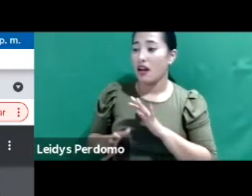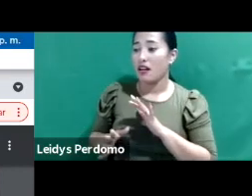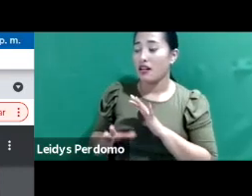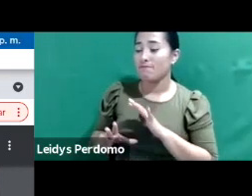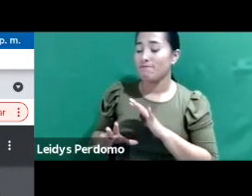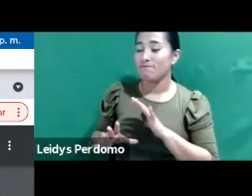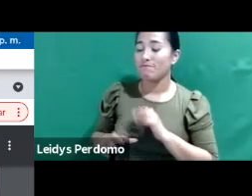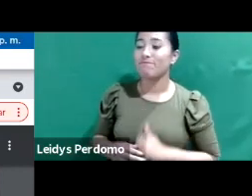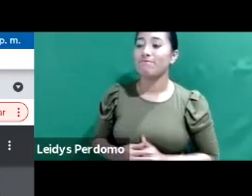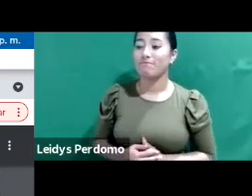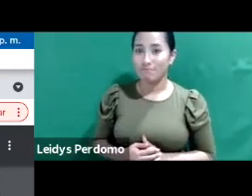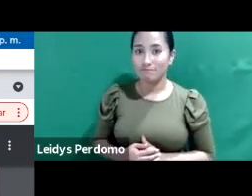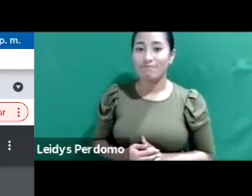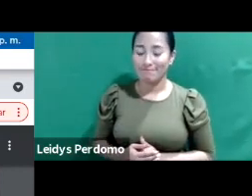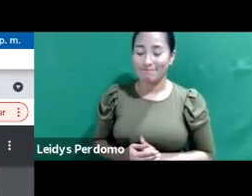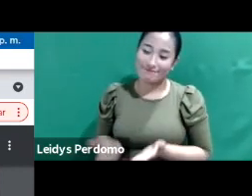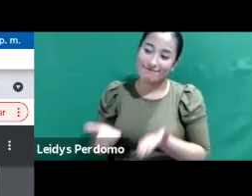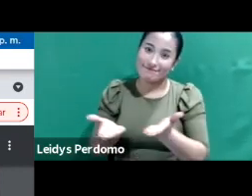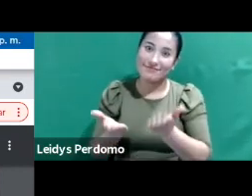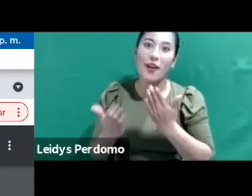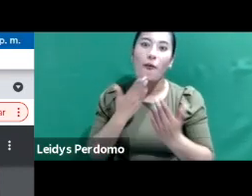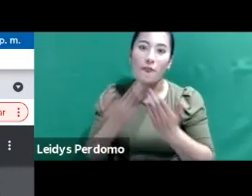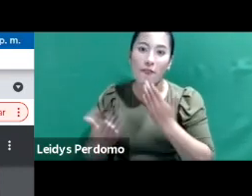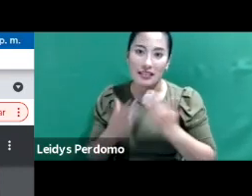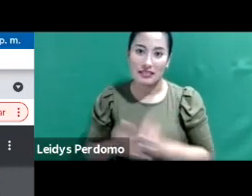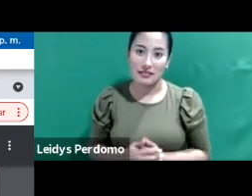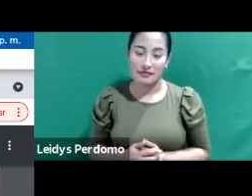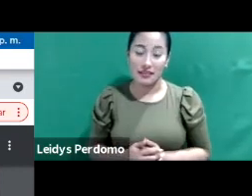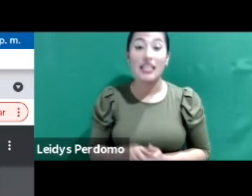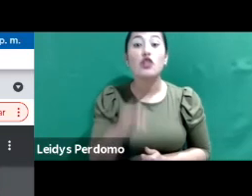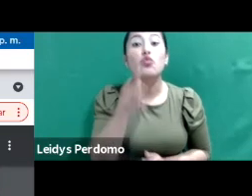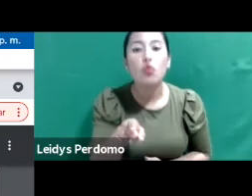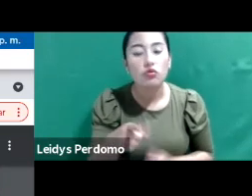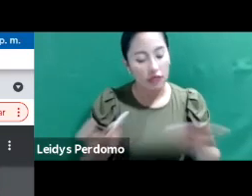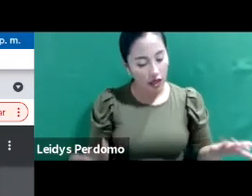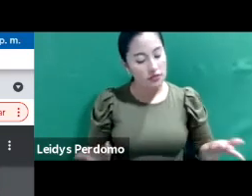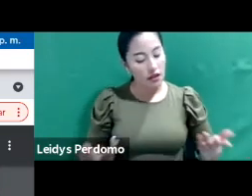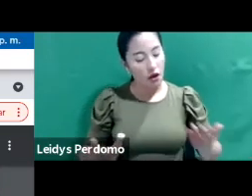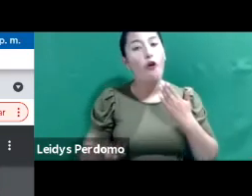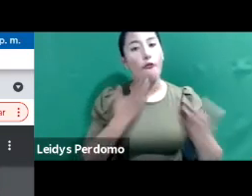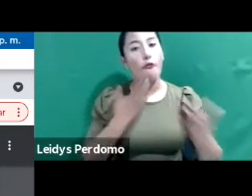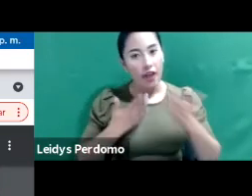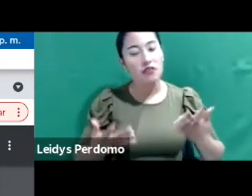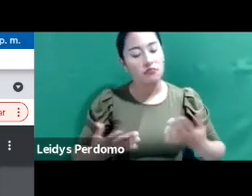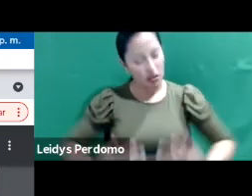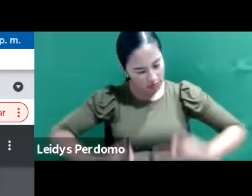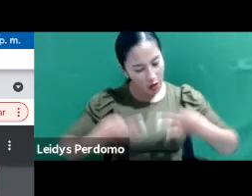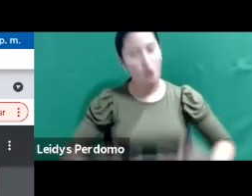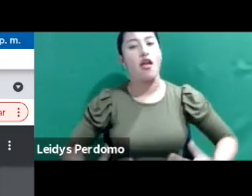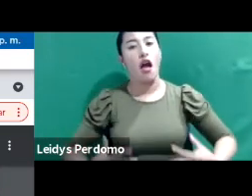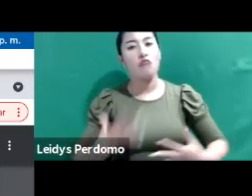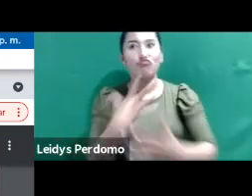pasar y es importante que tú tengas esa seguridad también de poderlo hacer y de poderlo hacer con tranquilidad también en la medida de